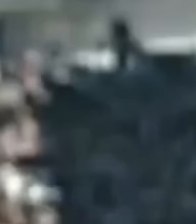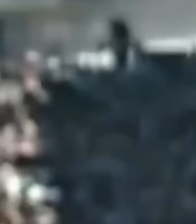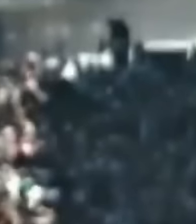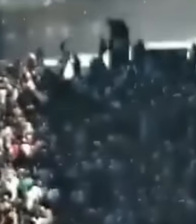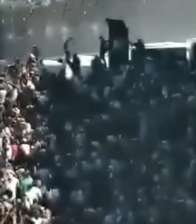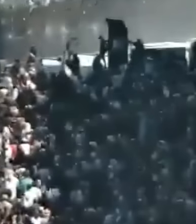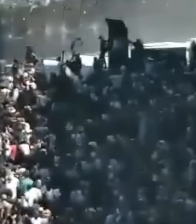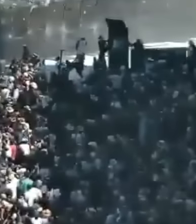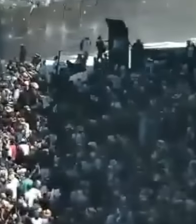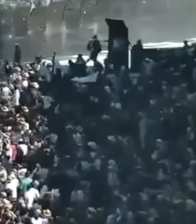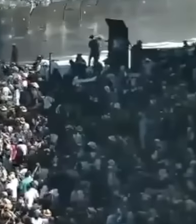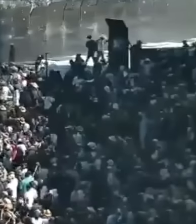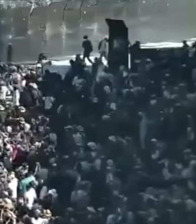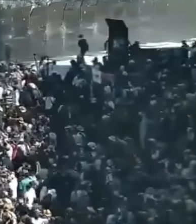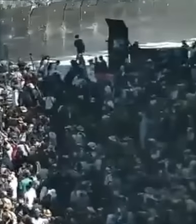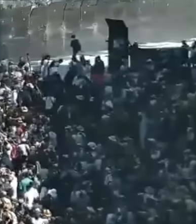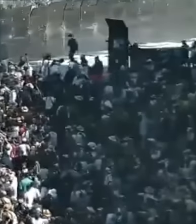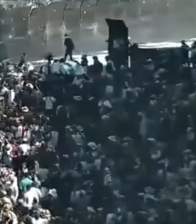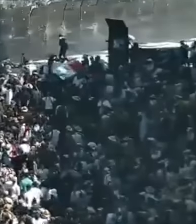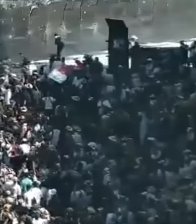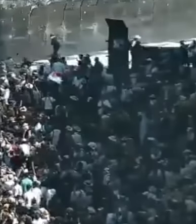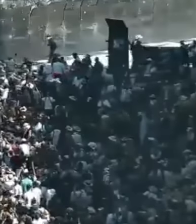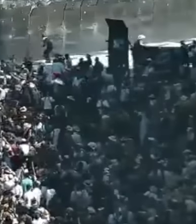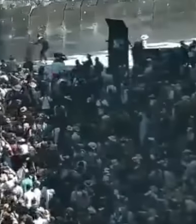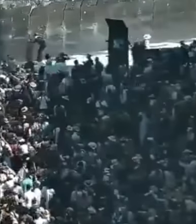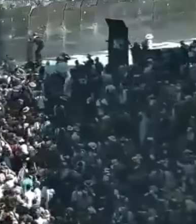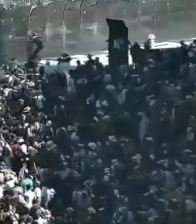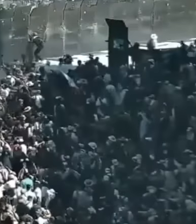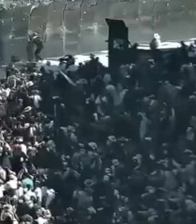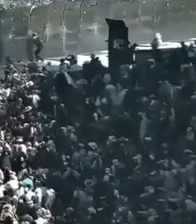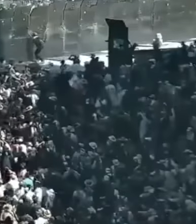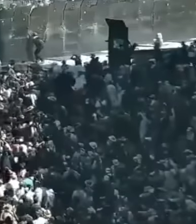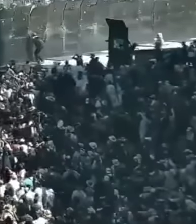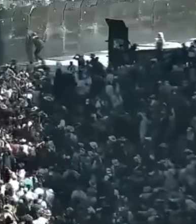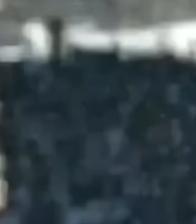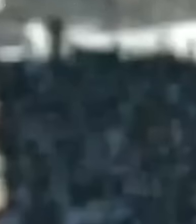de cómo fue la convocatoria a la marcha del sábado.